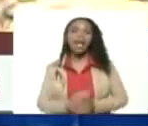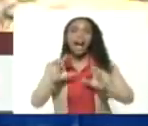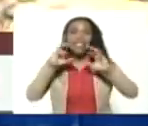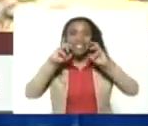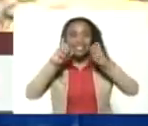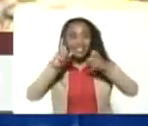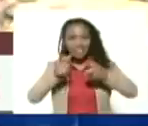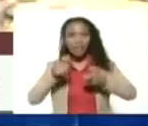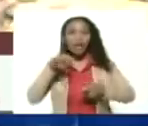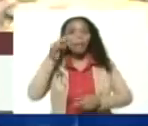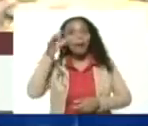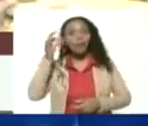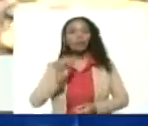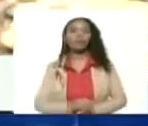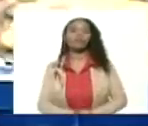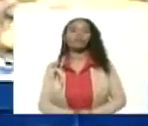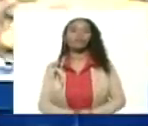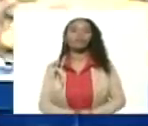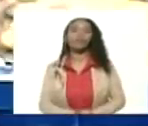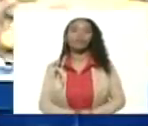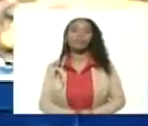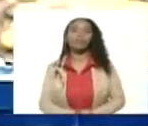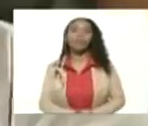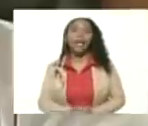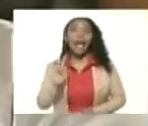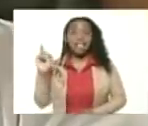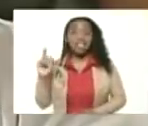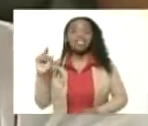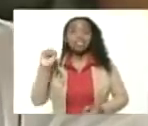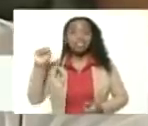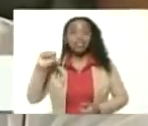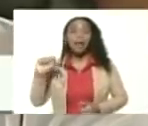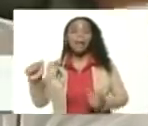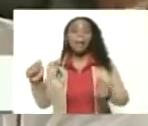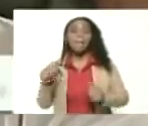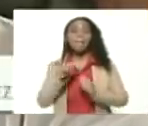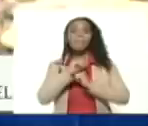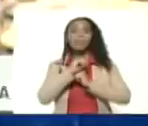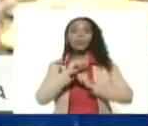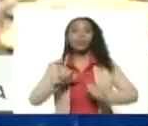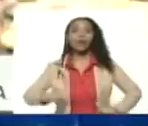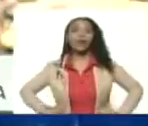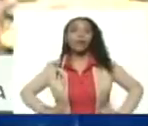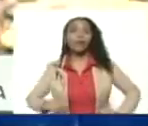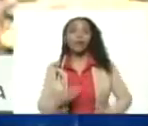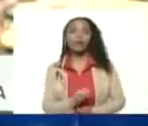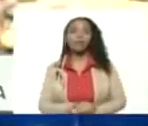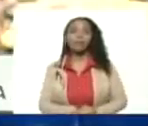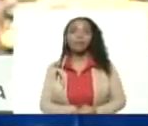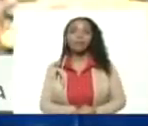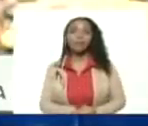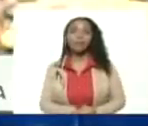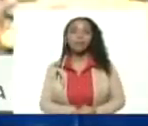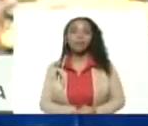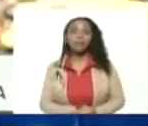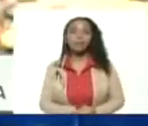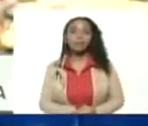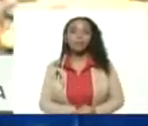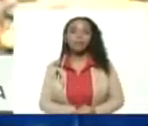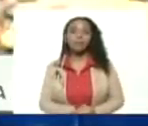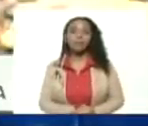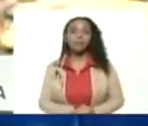amarillo, Guanape. Goncalves, ¿dónde está Goncalves? Sé si es de Portugal. Ah, pero criollito ya.